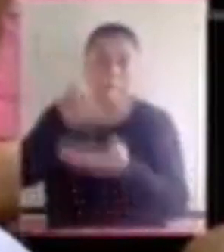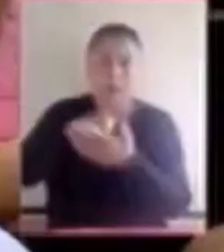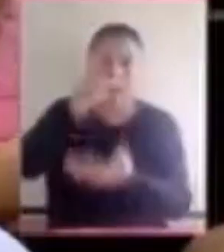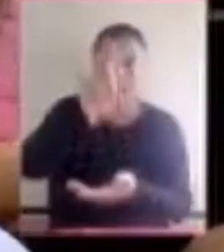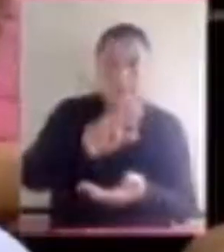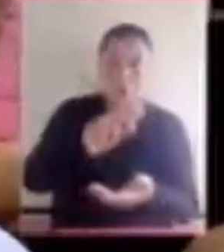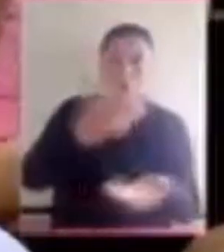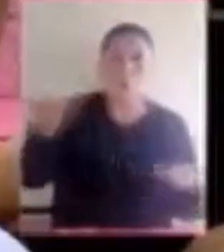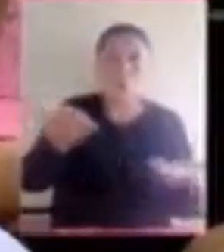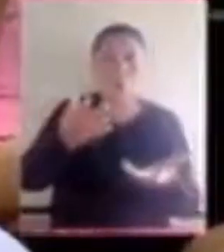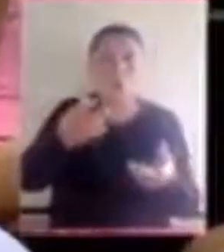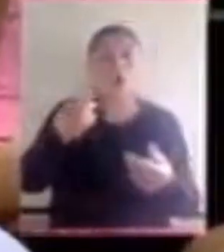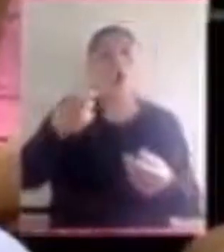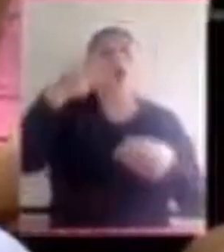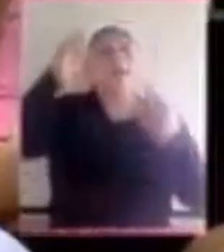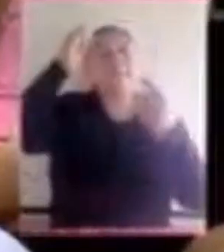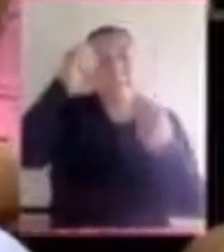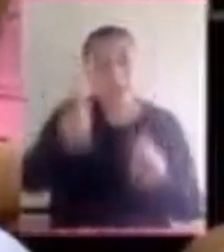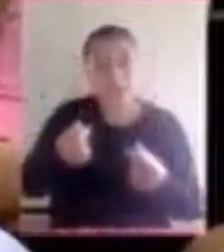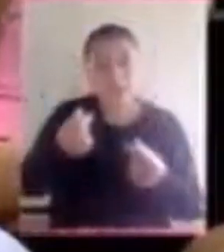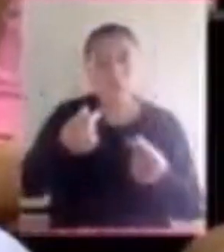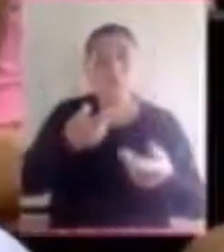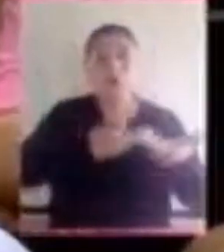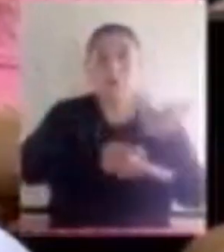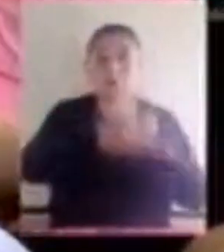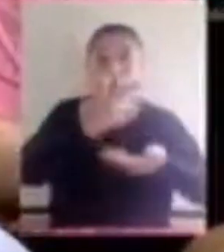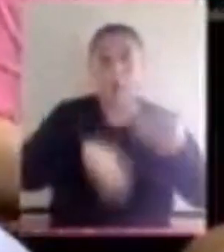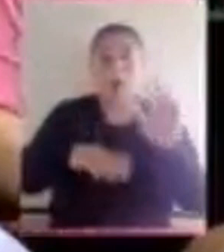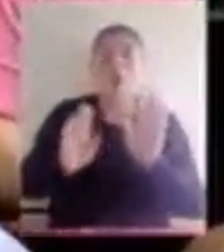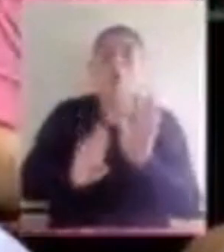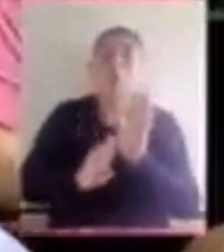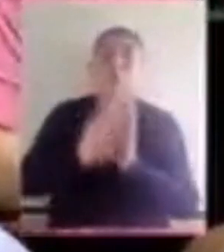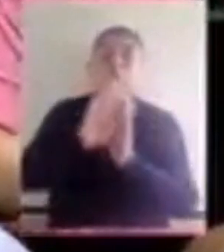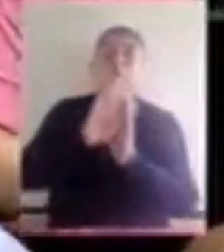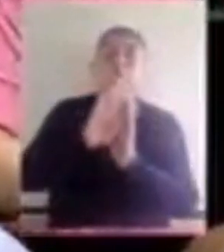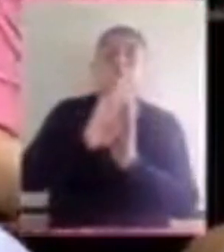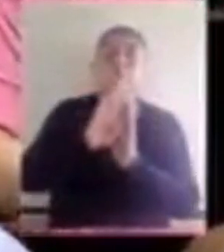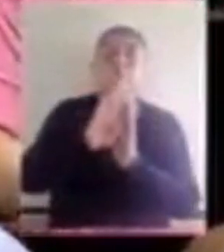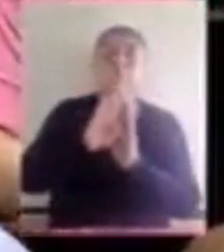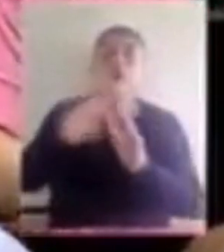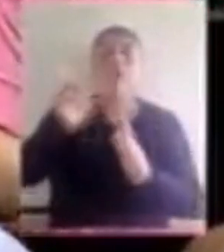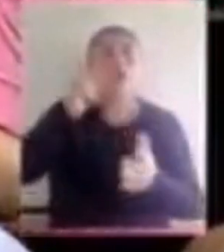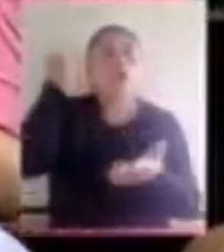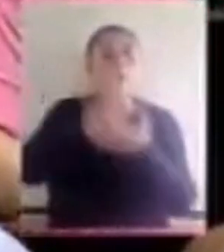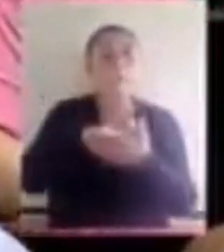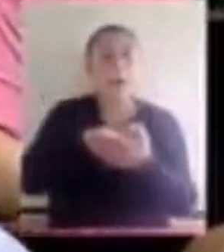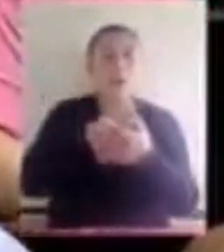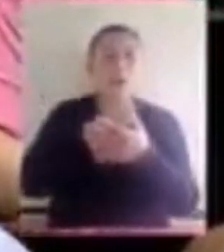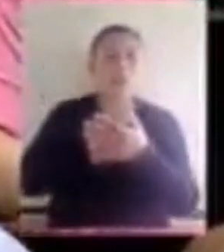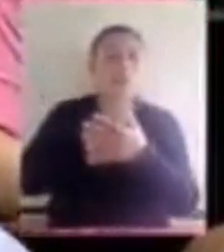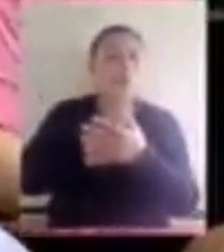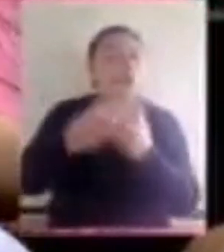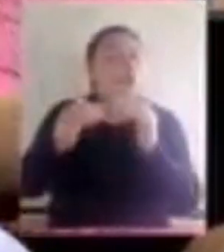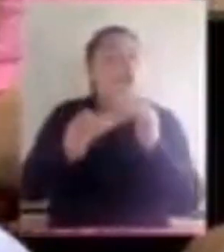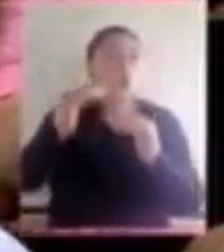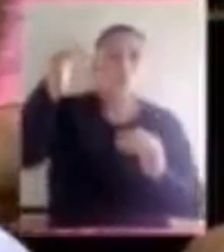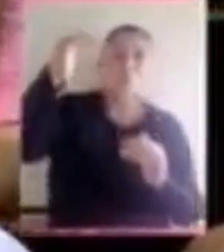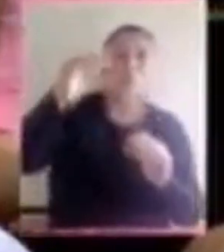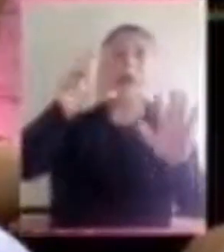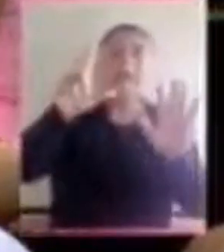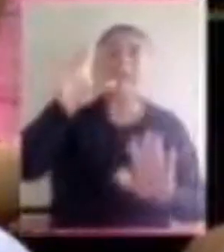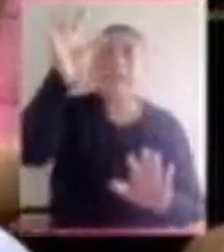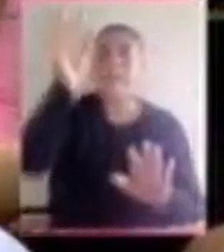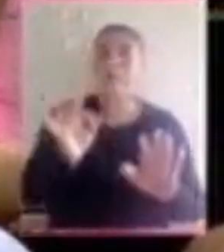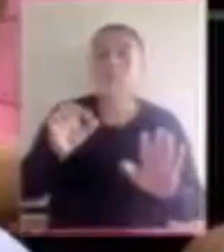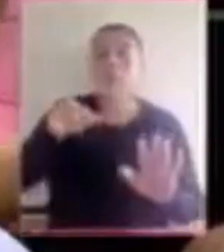y por organismos internacionales. Los niveles de evasión y de elusión en Chile son altísimos, en torno al 7% del PIB.